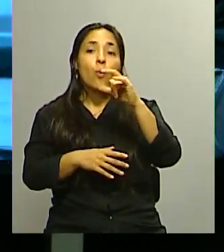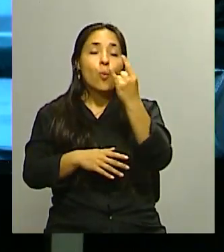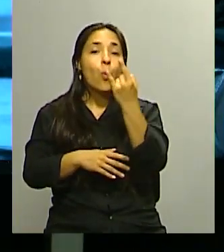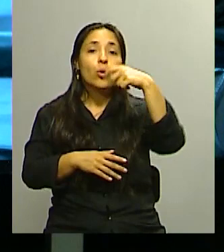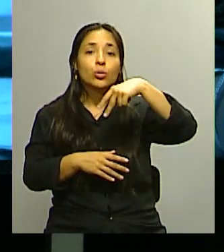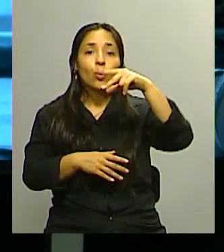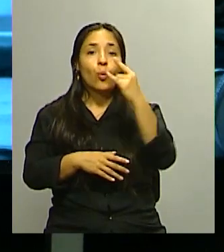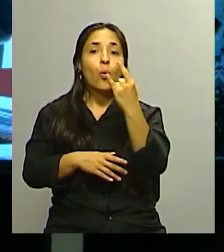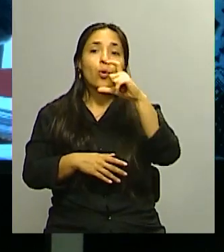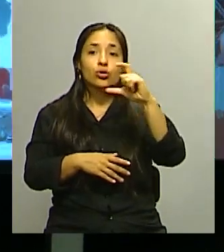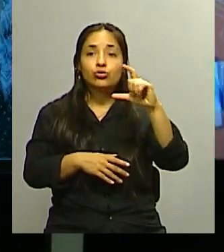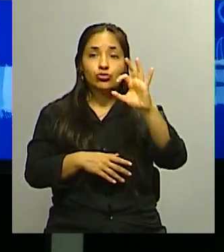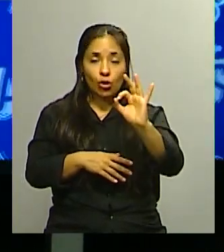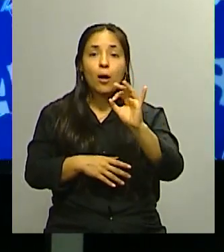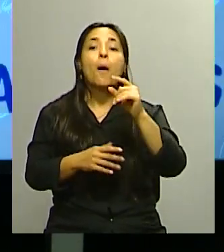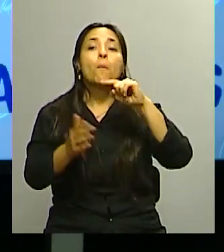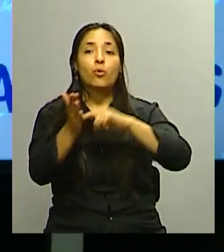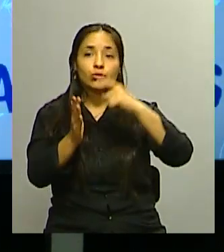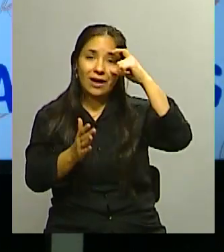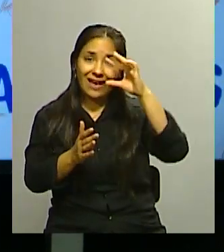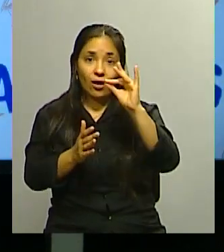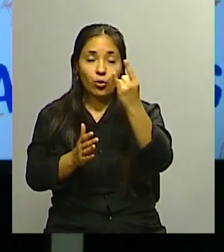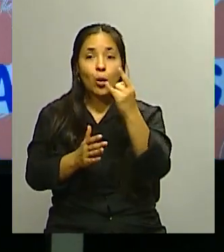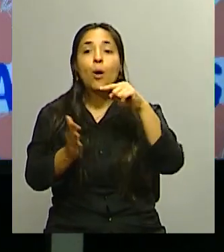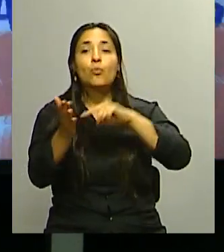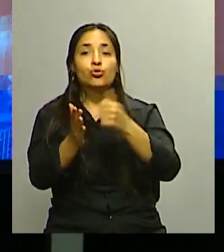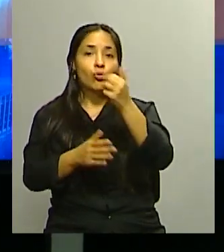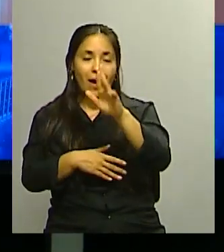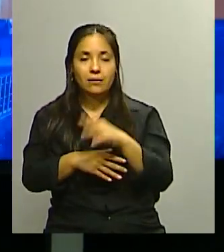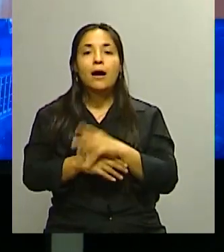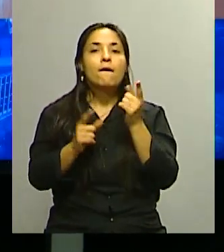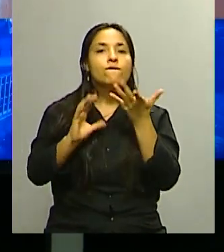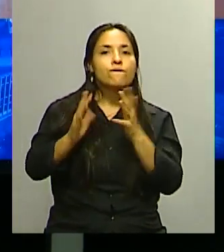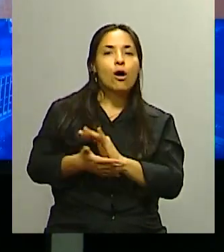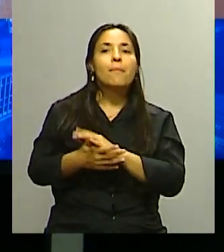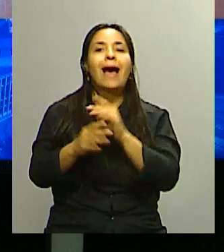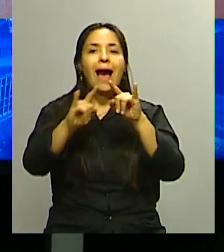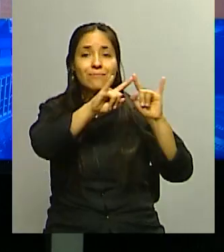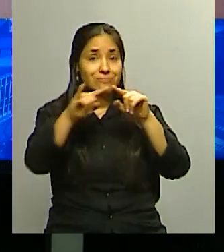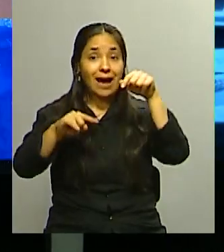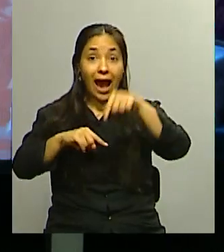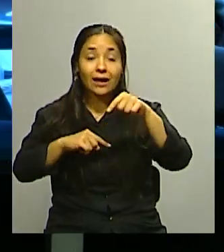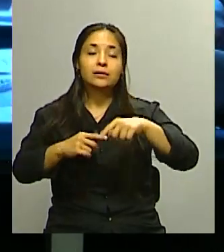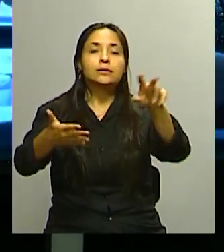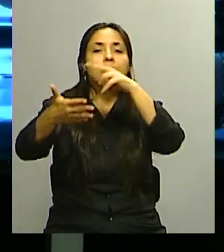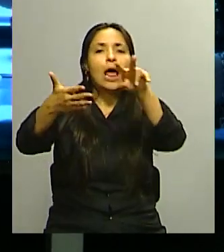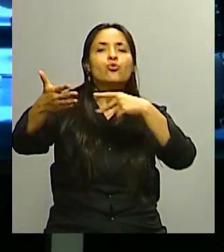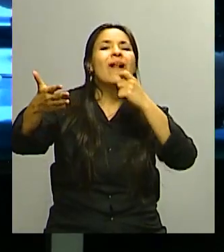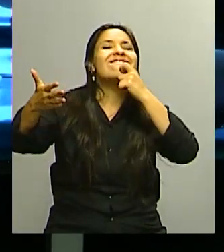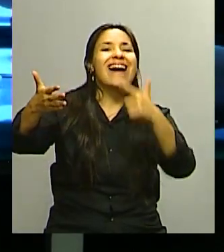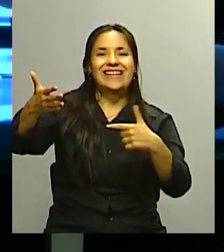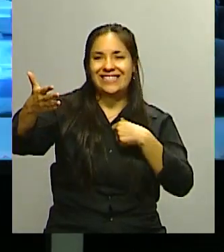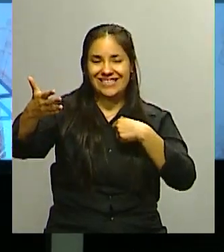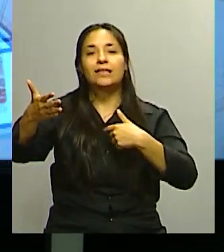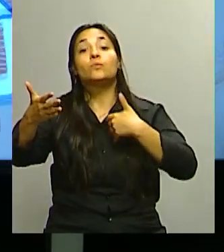www.derecho.uncuyo.edu.ar. Es una página de lenguaje accesible y llano, donde los va guiando para que puedan reservar